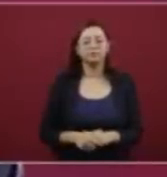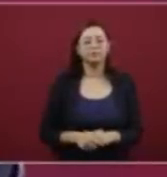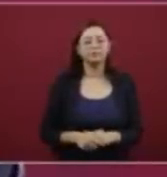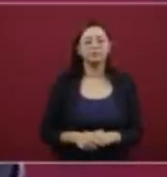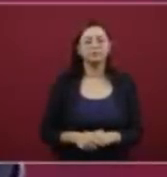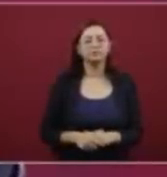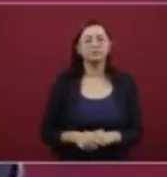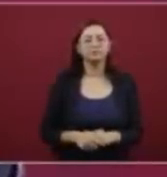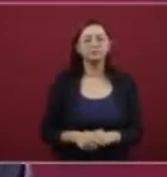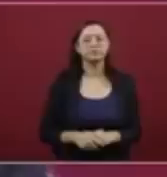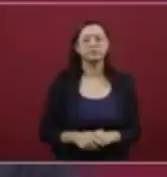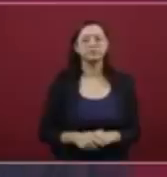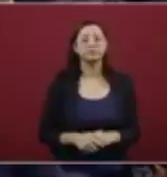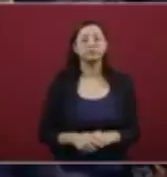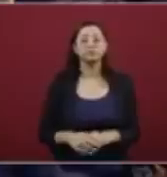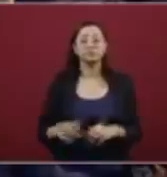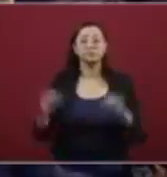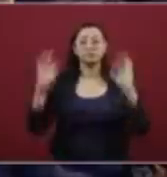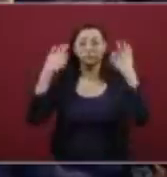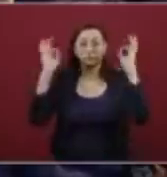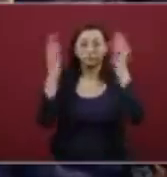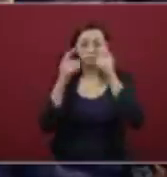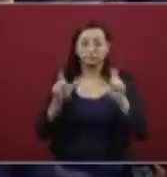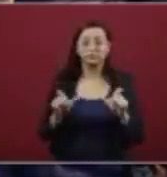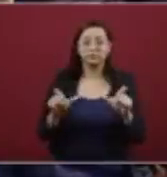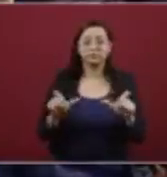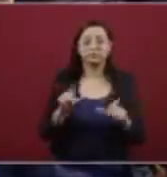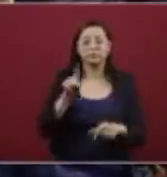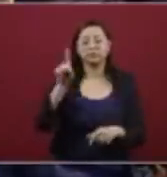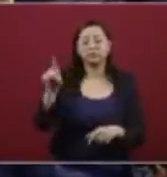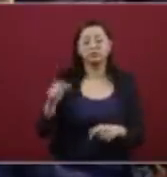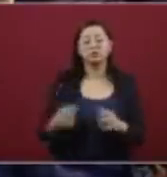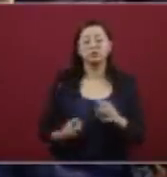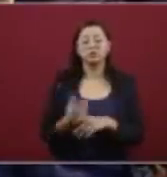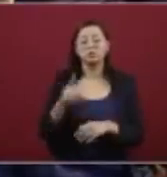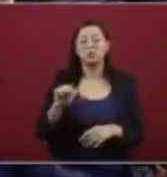Tiene que estar aduanas en Nuevo Laredo.